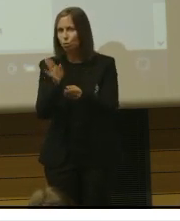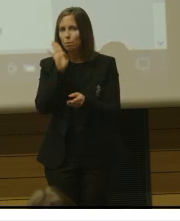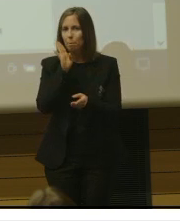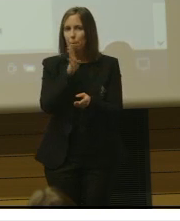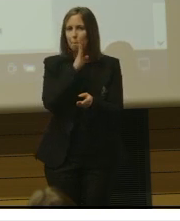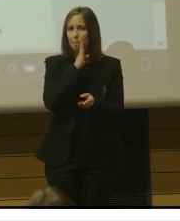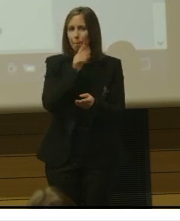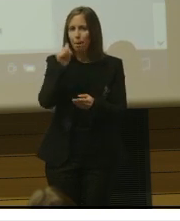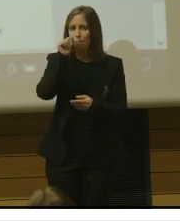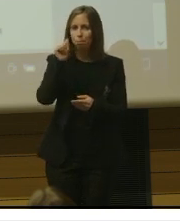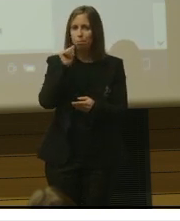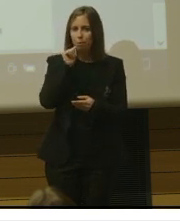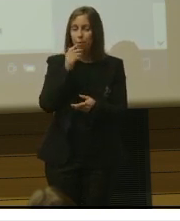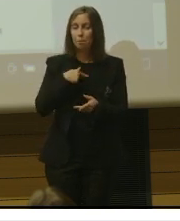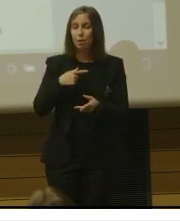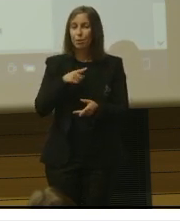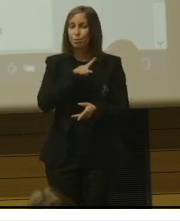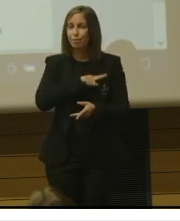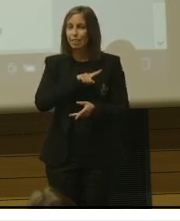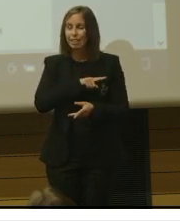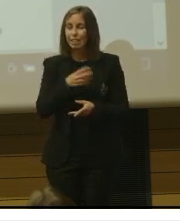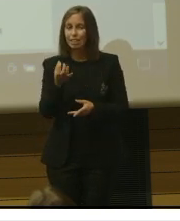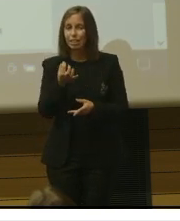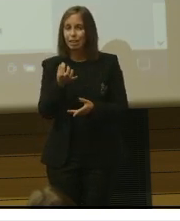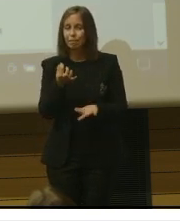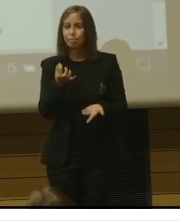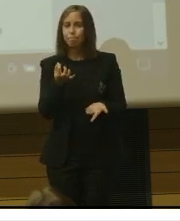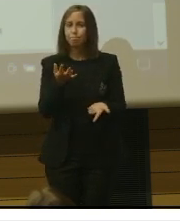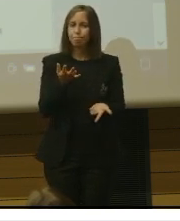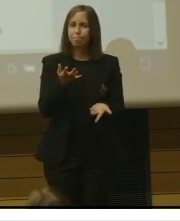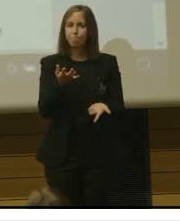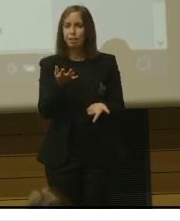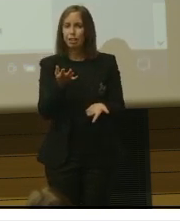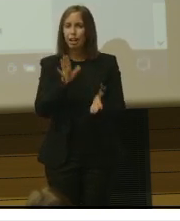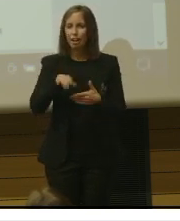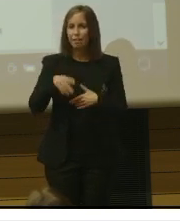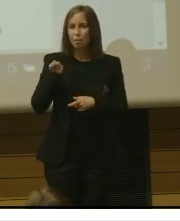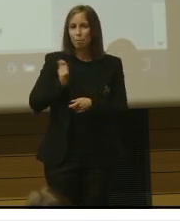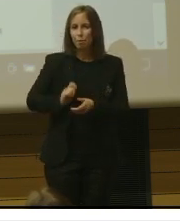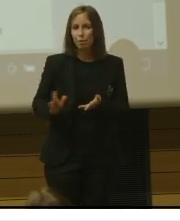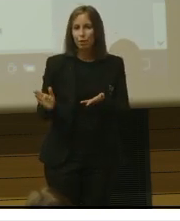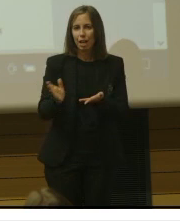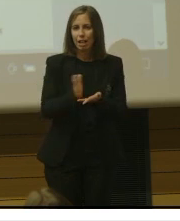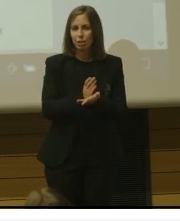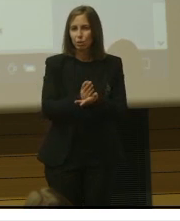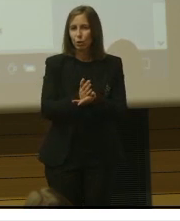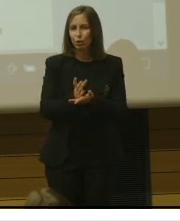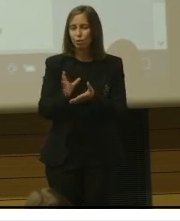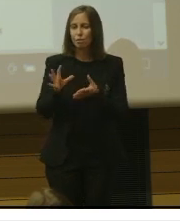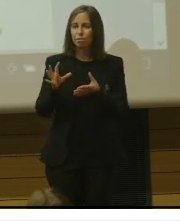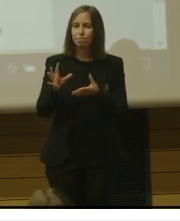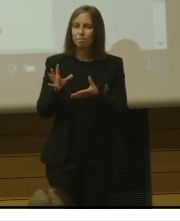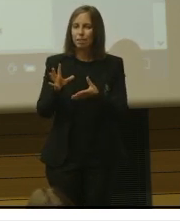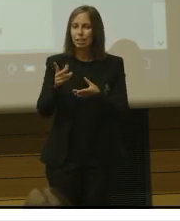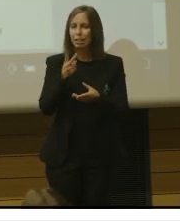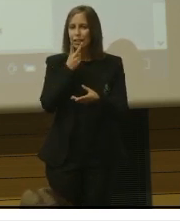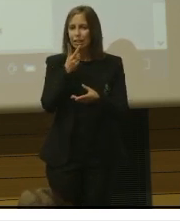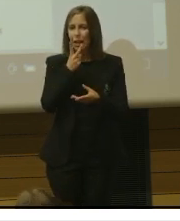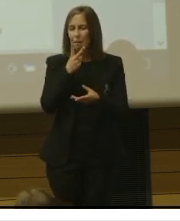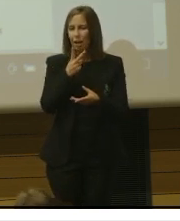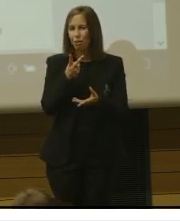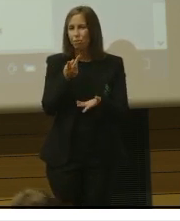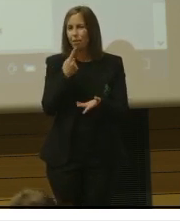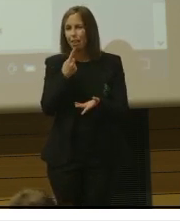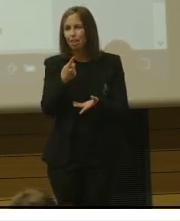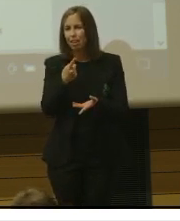pero la sensación que yo tengo es que no todos reman en la misma dirección que nosotros respecto al tema del tabaco, ¿no? Entonces, nada de consumo seguro de tabaco